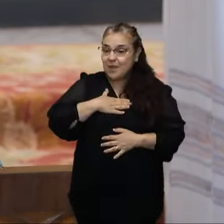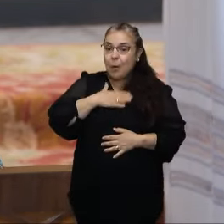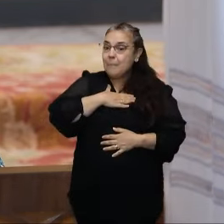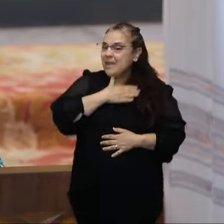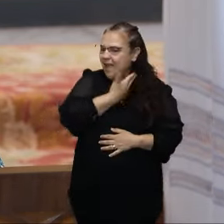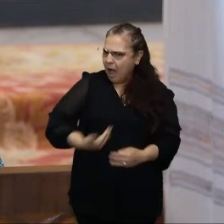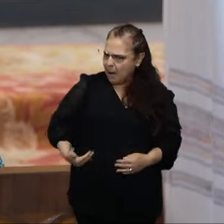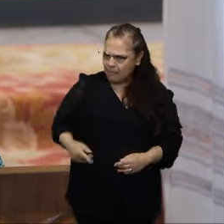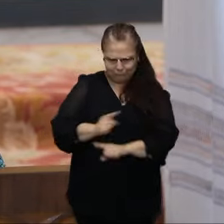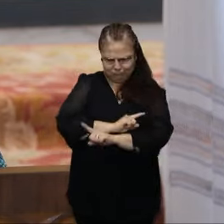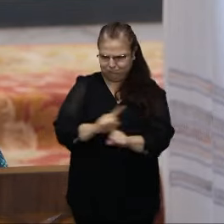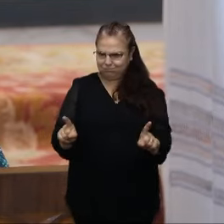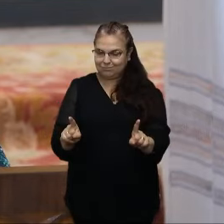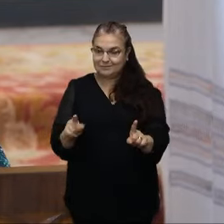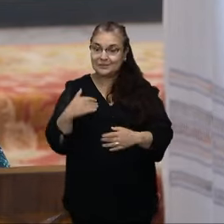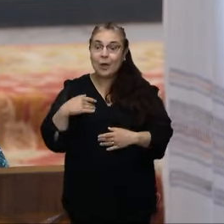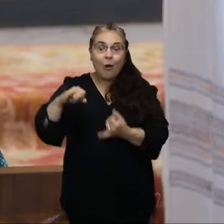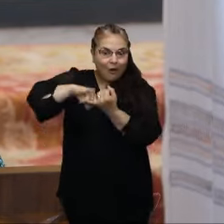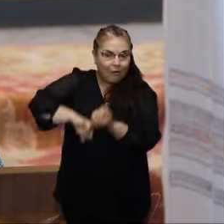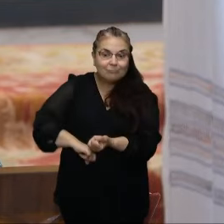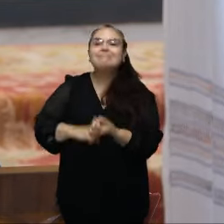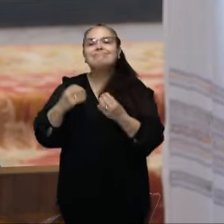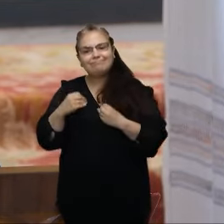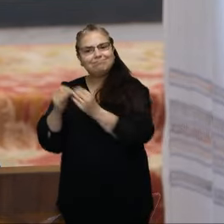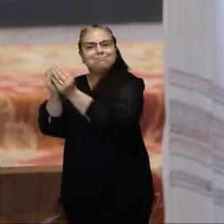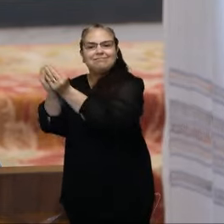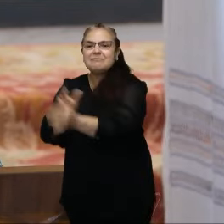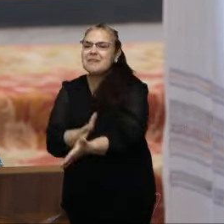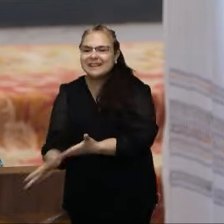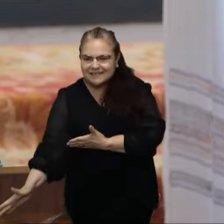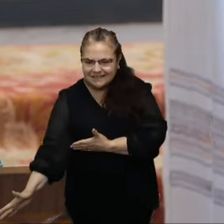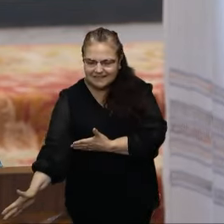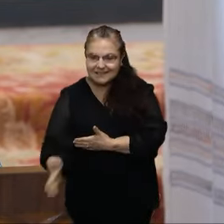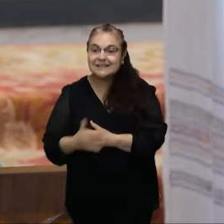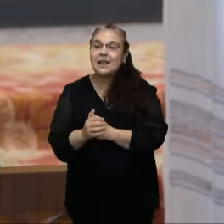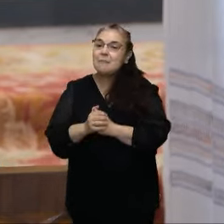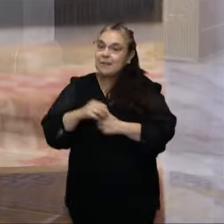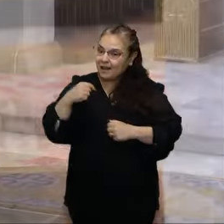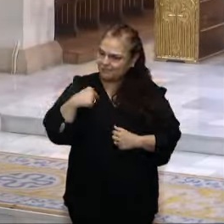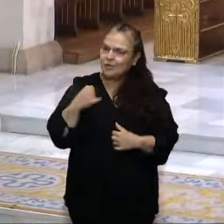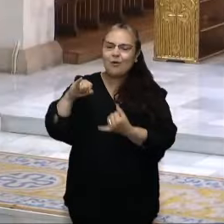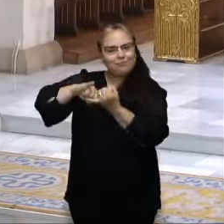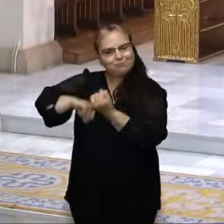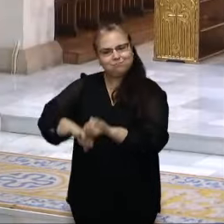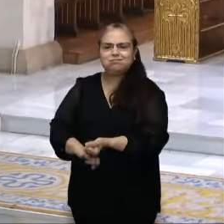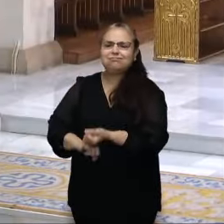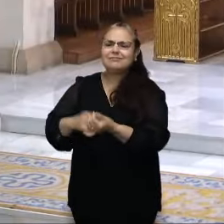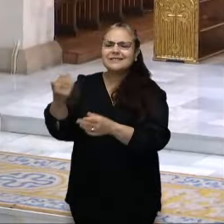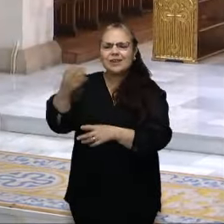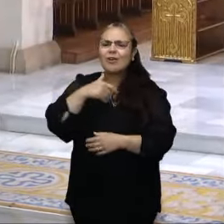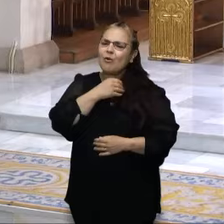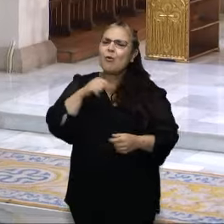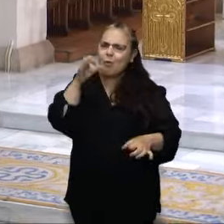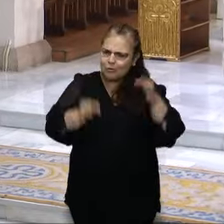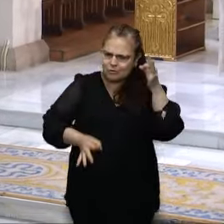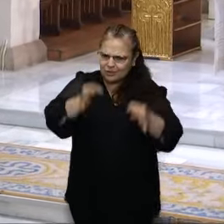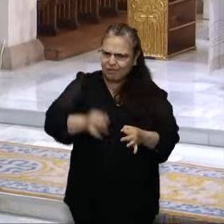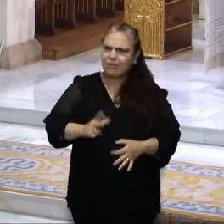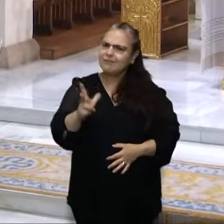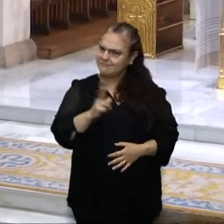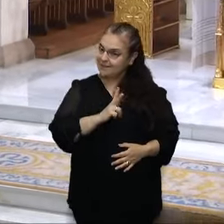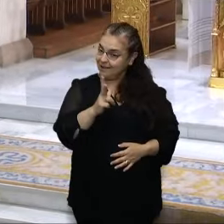amo. Me desposaré contigo para siempre. Me desposaré contigo en justicia y en